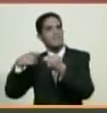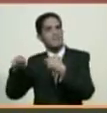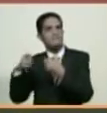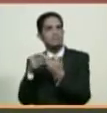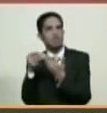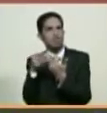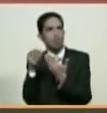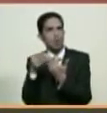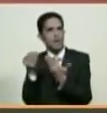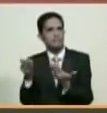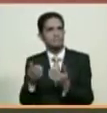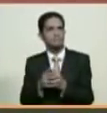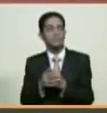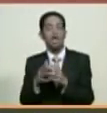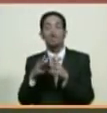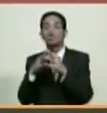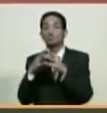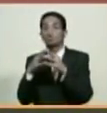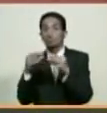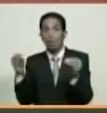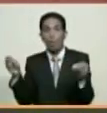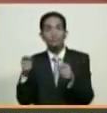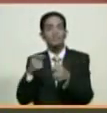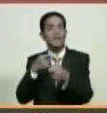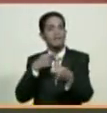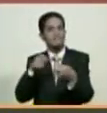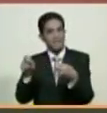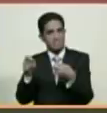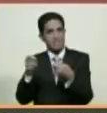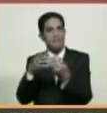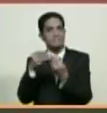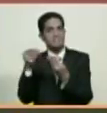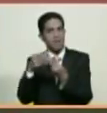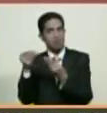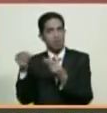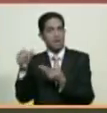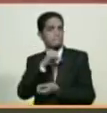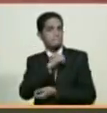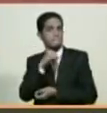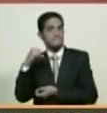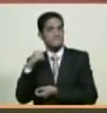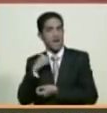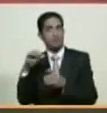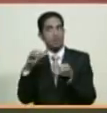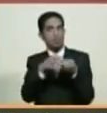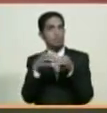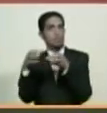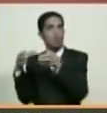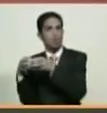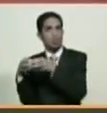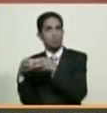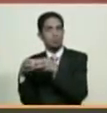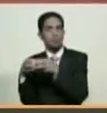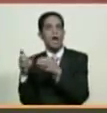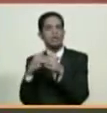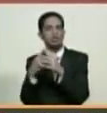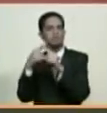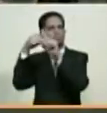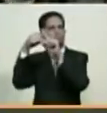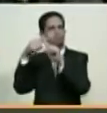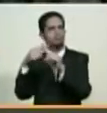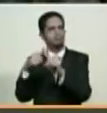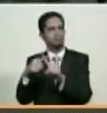De todas las transacciones que se realicen entre privados, entonces se saca un promedio que es